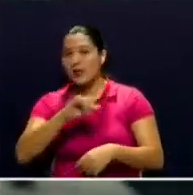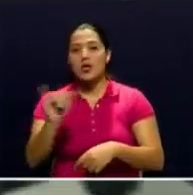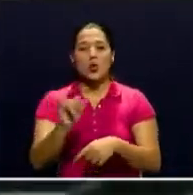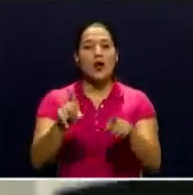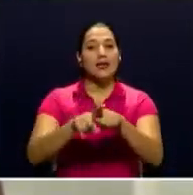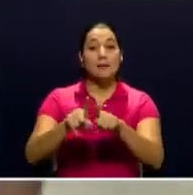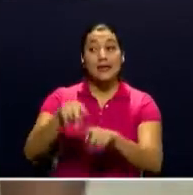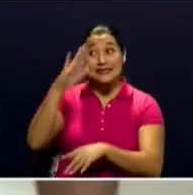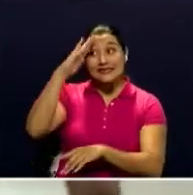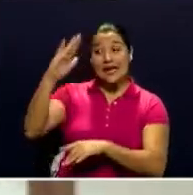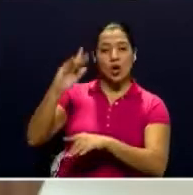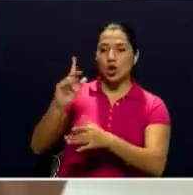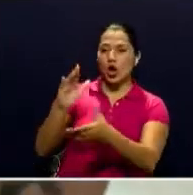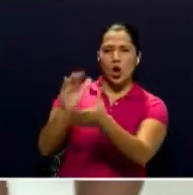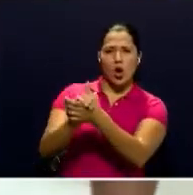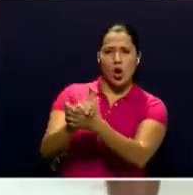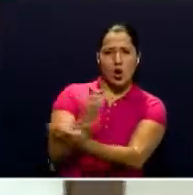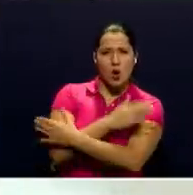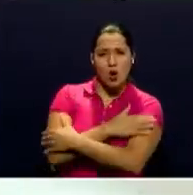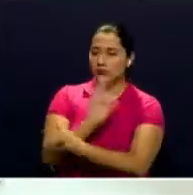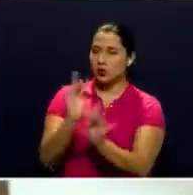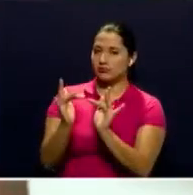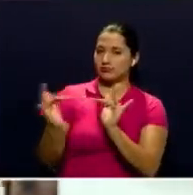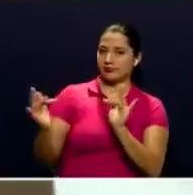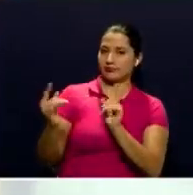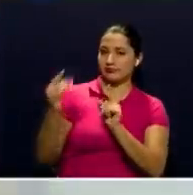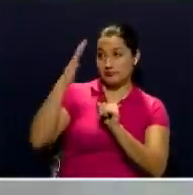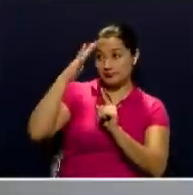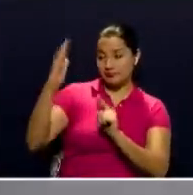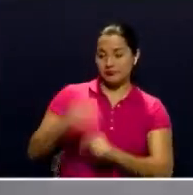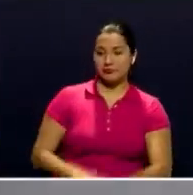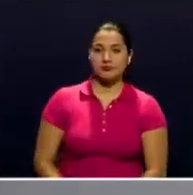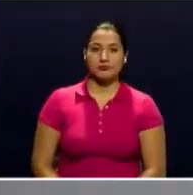como el saludo sin manos y sin besos.